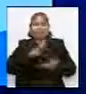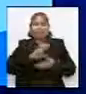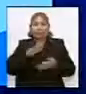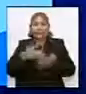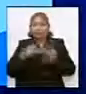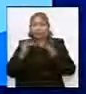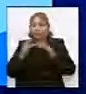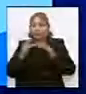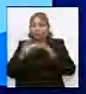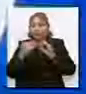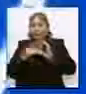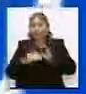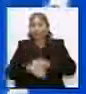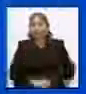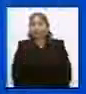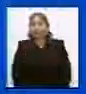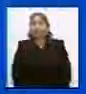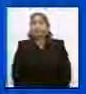redes sociales.